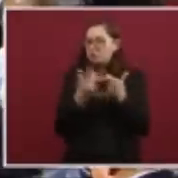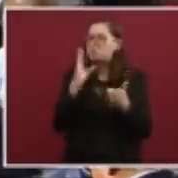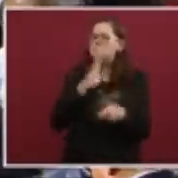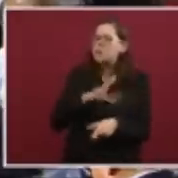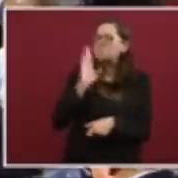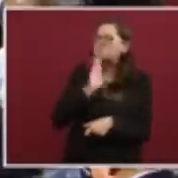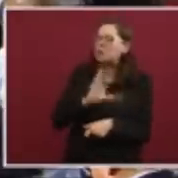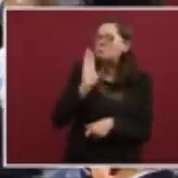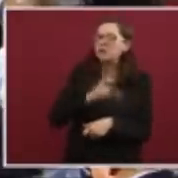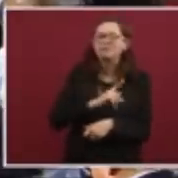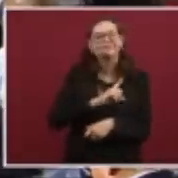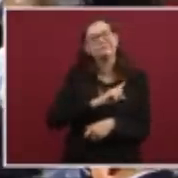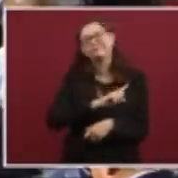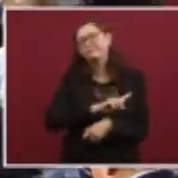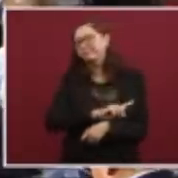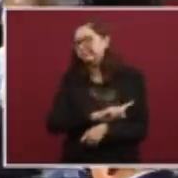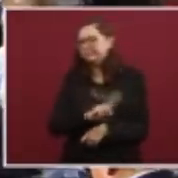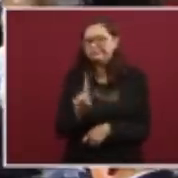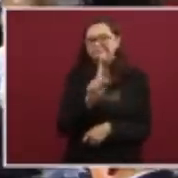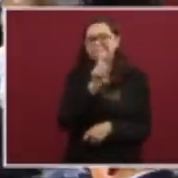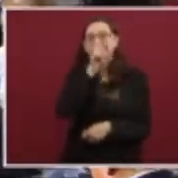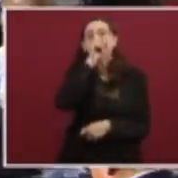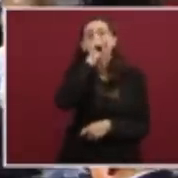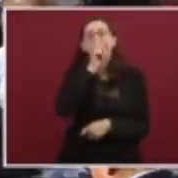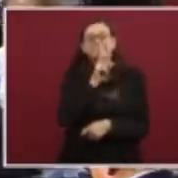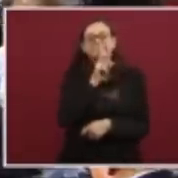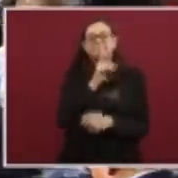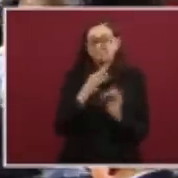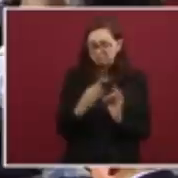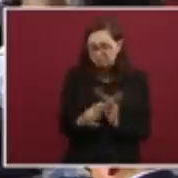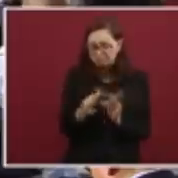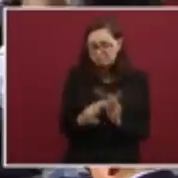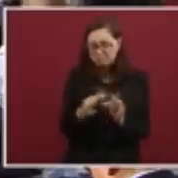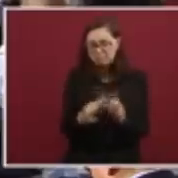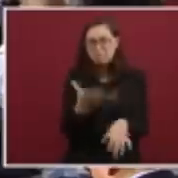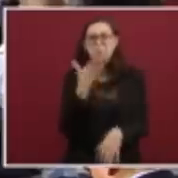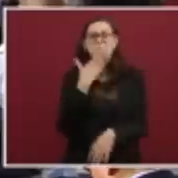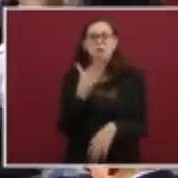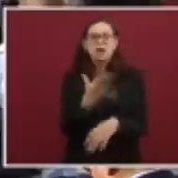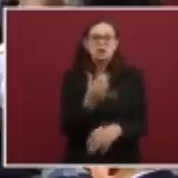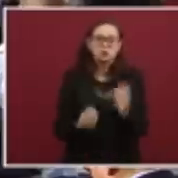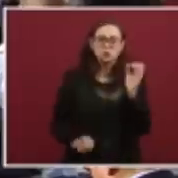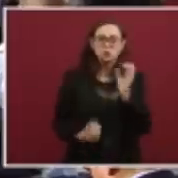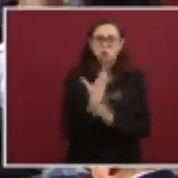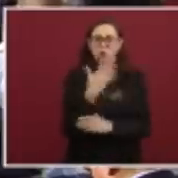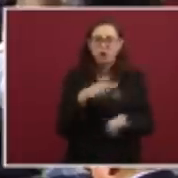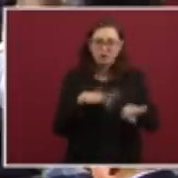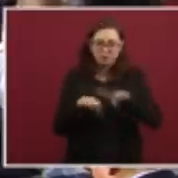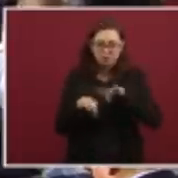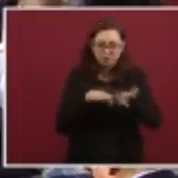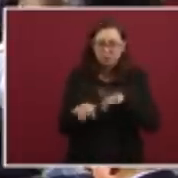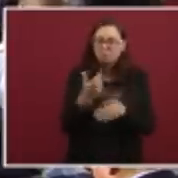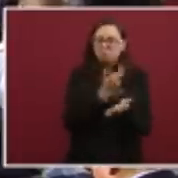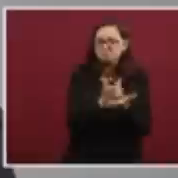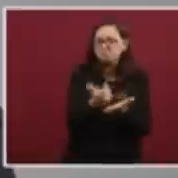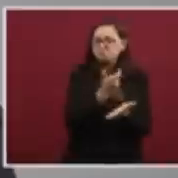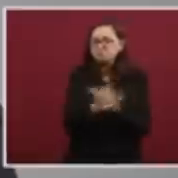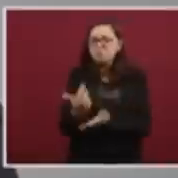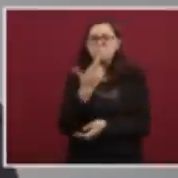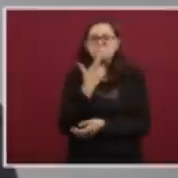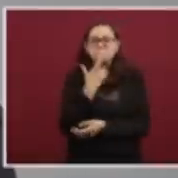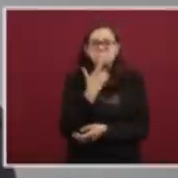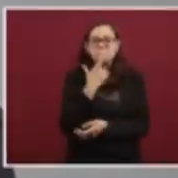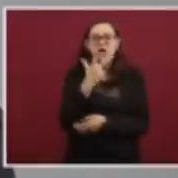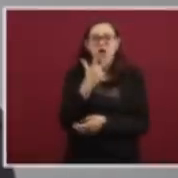es cierto. Vamos bien, se están creando empleos, ha mejorado el salario